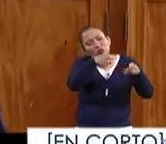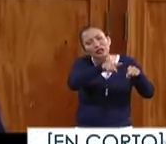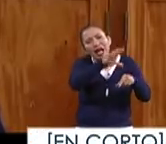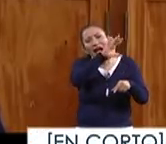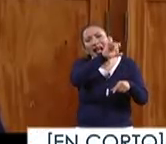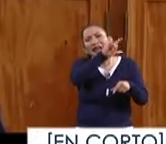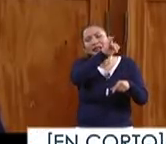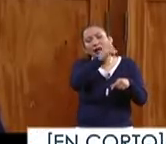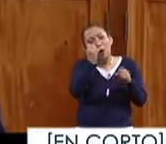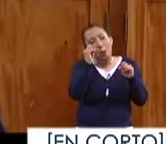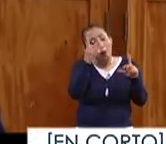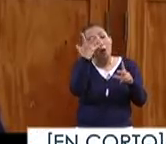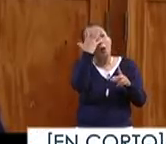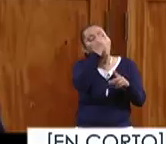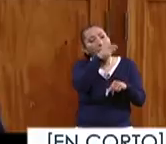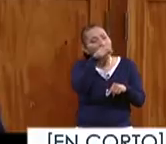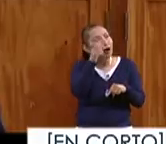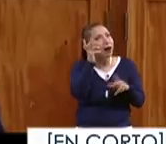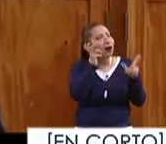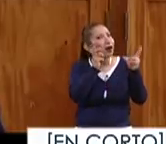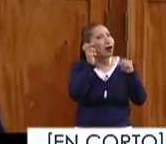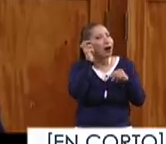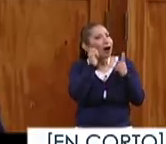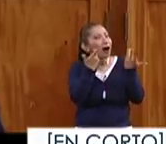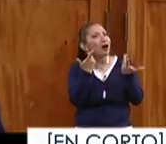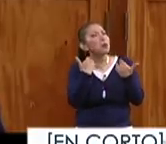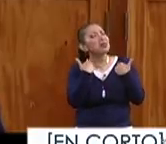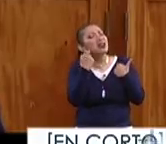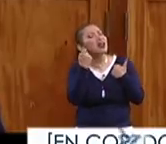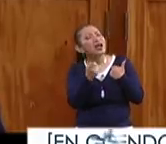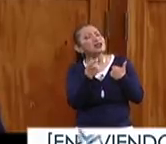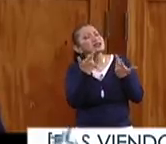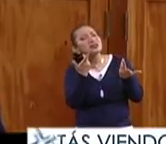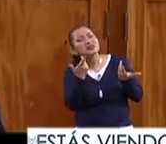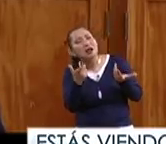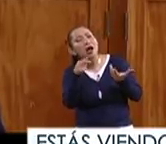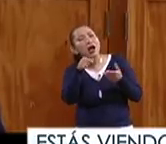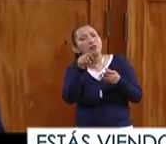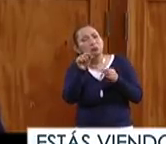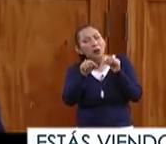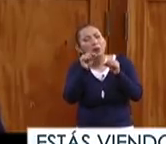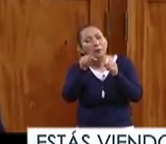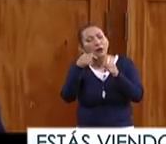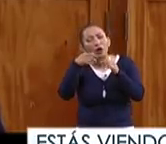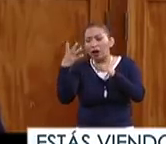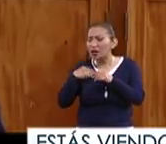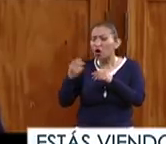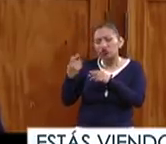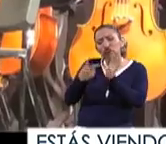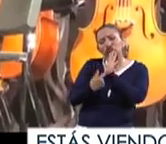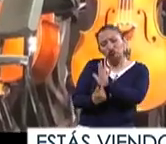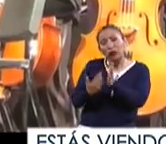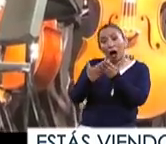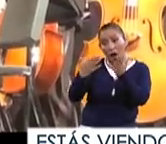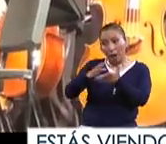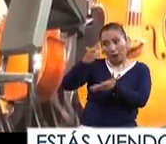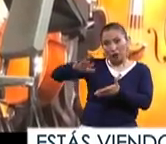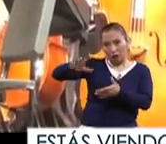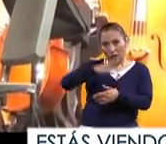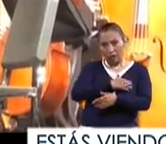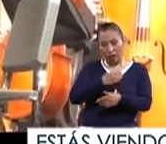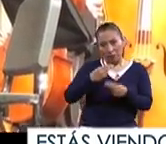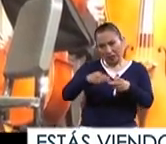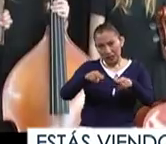música clásica y admirando lo que escuchaba y tratando de entenderla. Y eso mismo involucré a mis hijos. Hoy la mayoría de